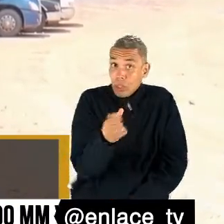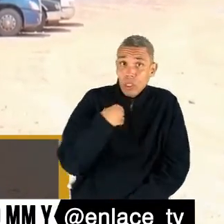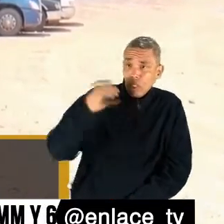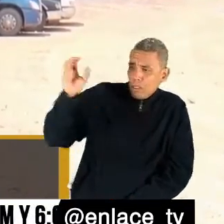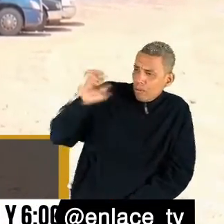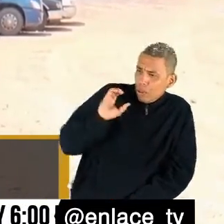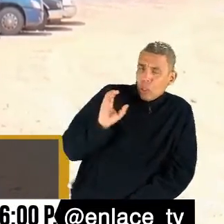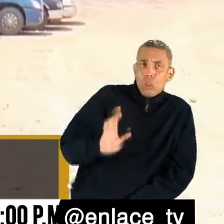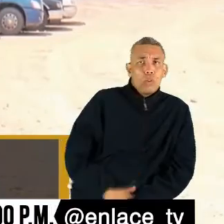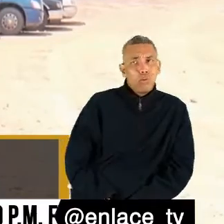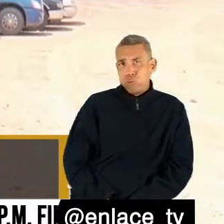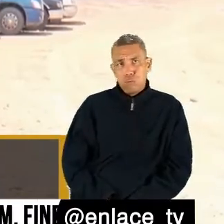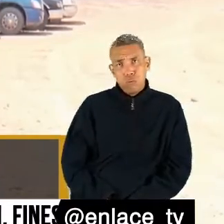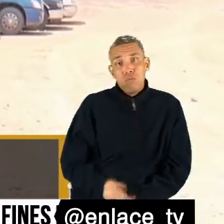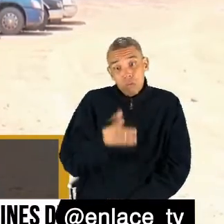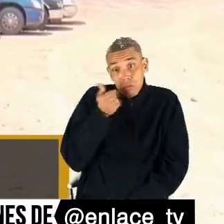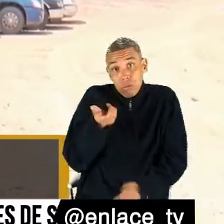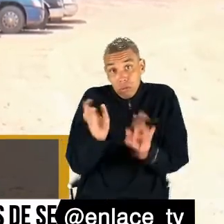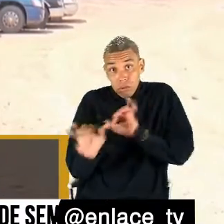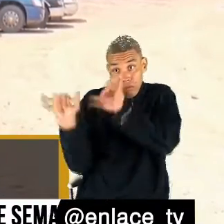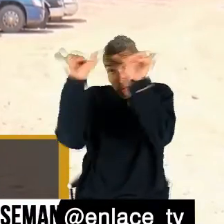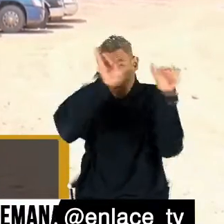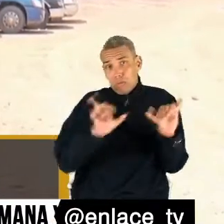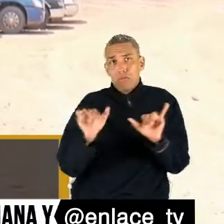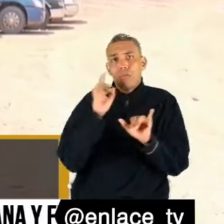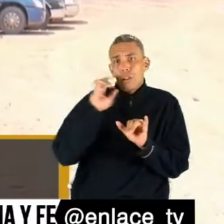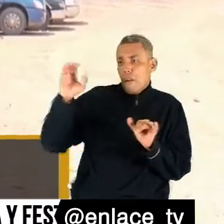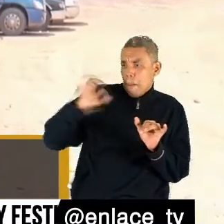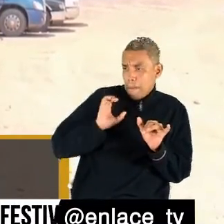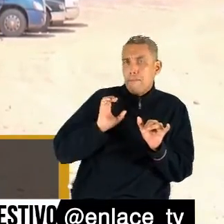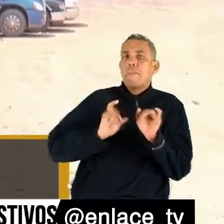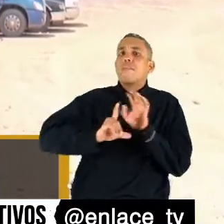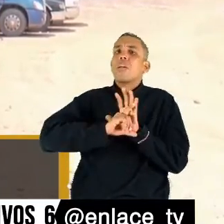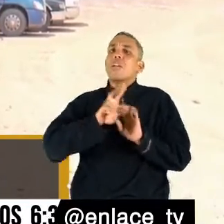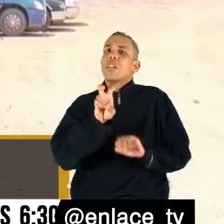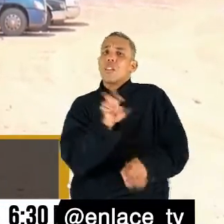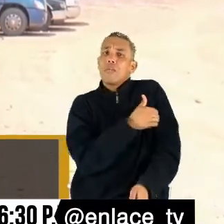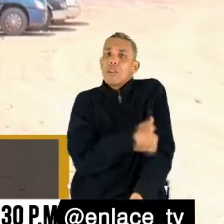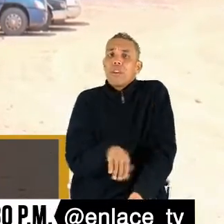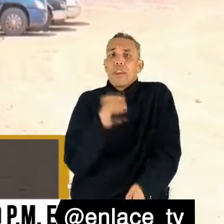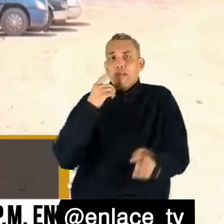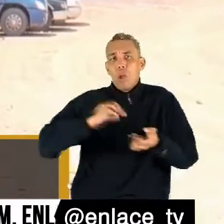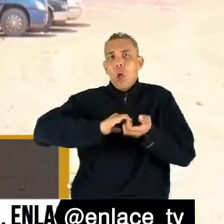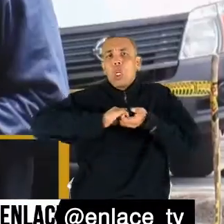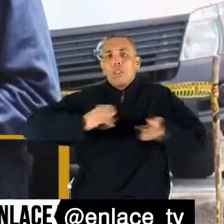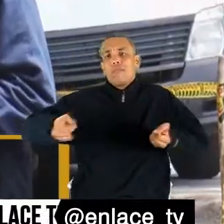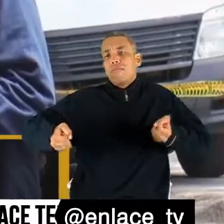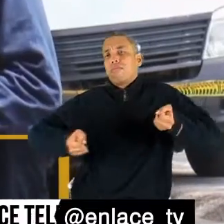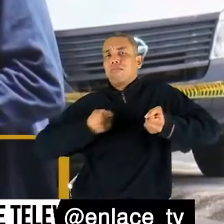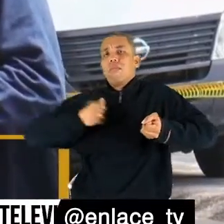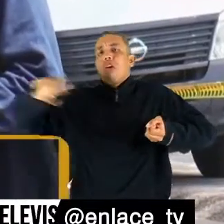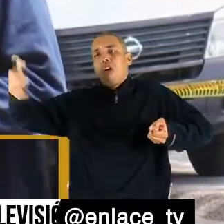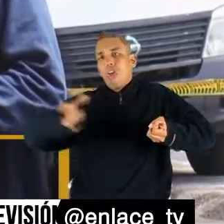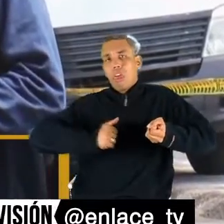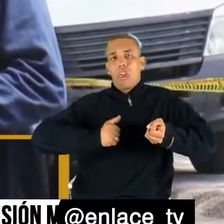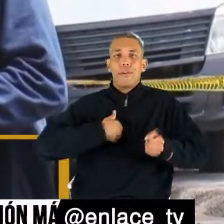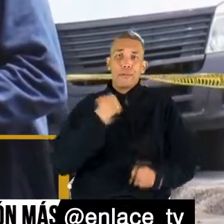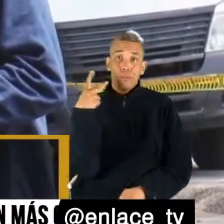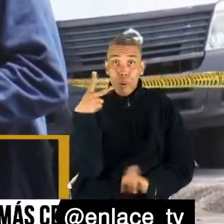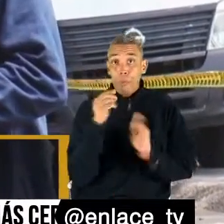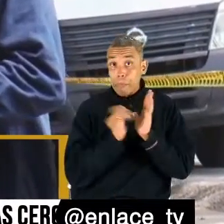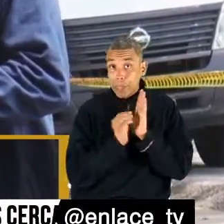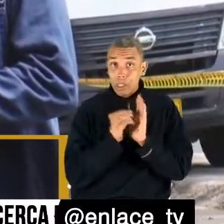da 7.200.000 pesos. Es decir, estamos en promoción, cargamos dos viajes por el precio de uno. La otra manifestación se registra en el